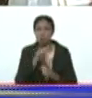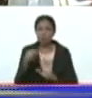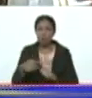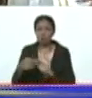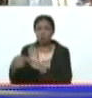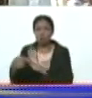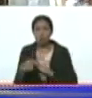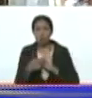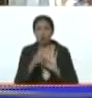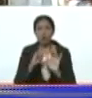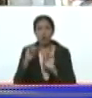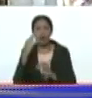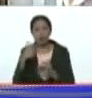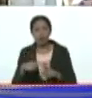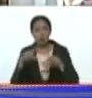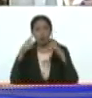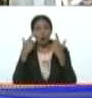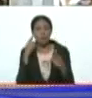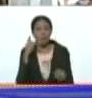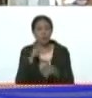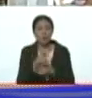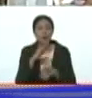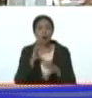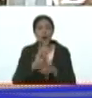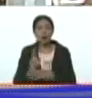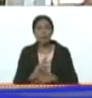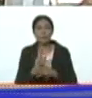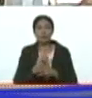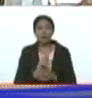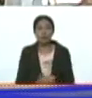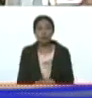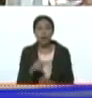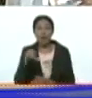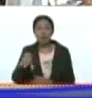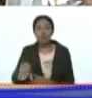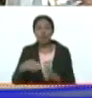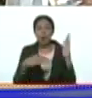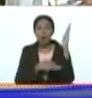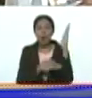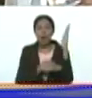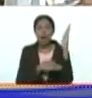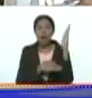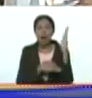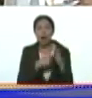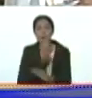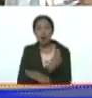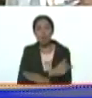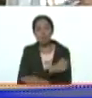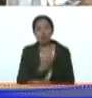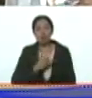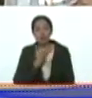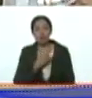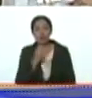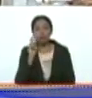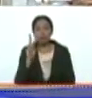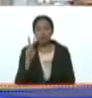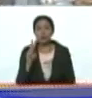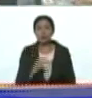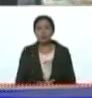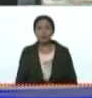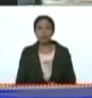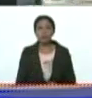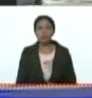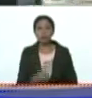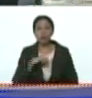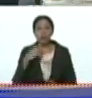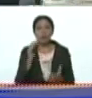ustedes, de aquí de La Guaira, irnos rápidamente allá al estado Lara, al hospital universitario. Allá está